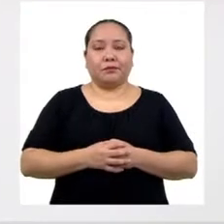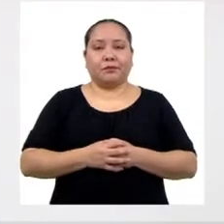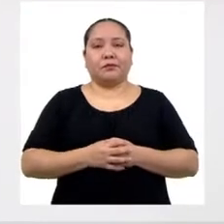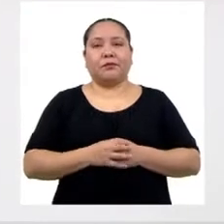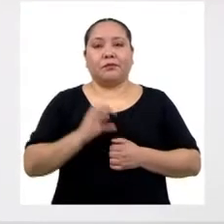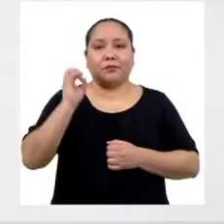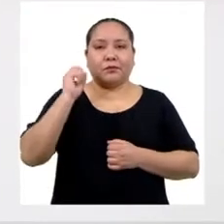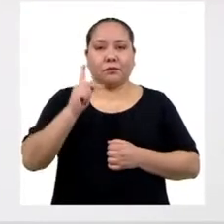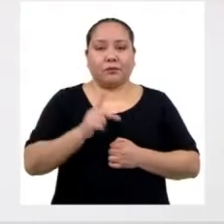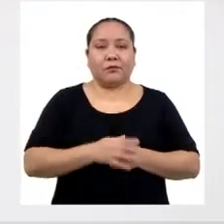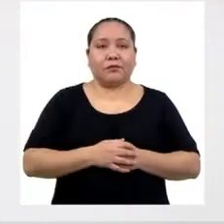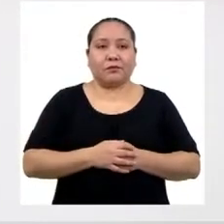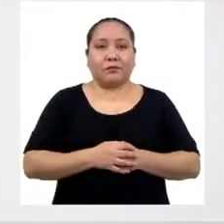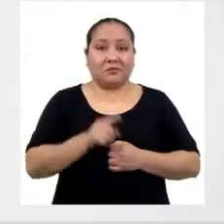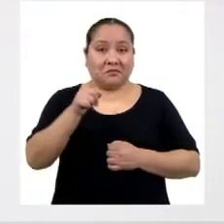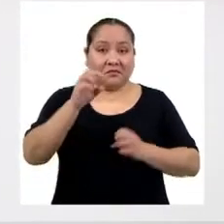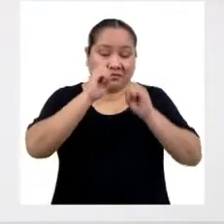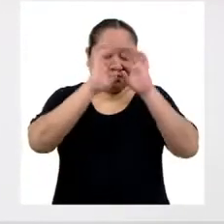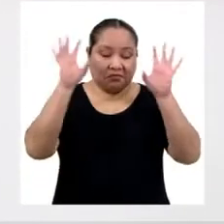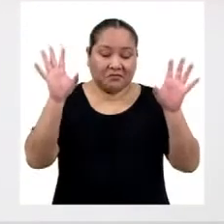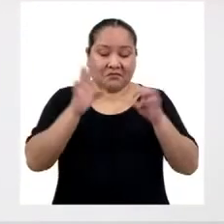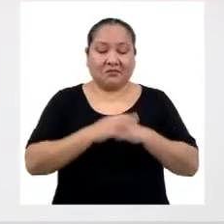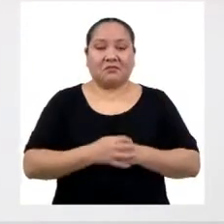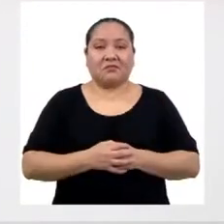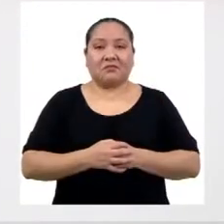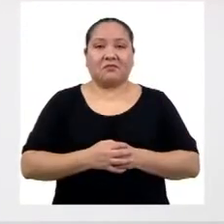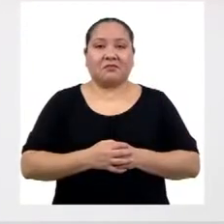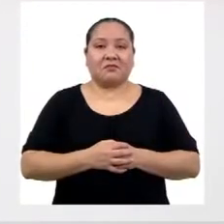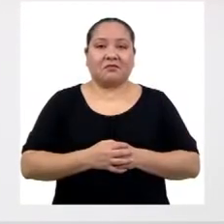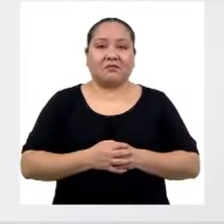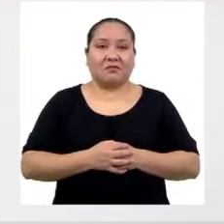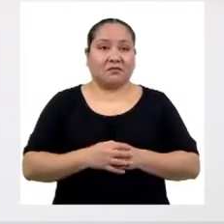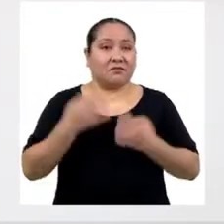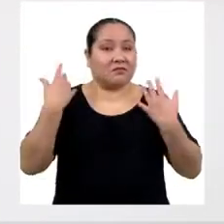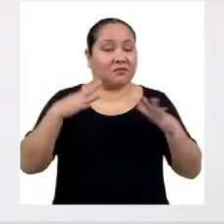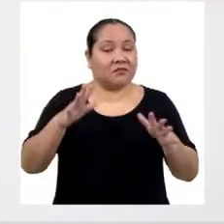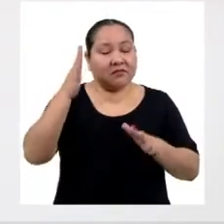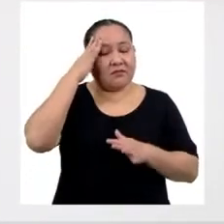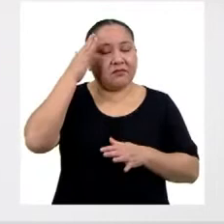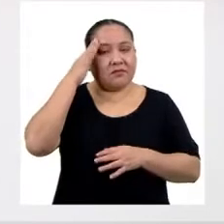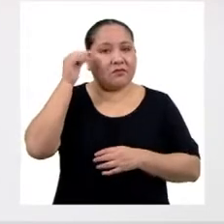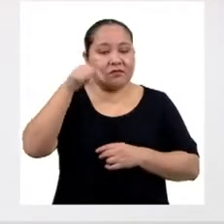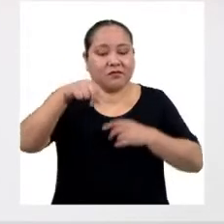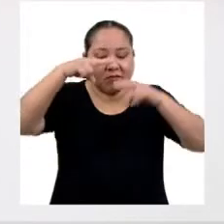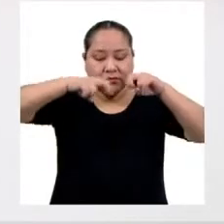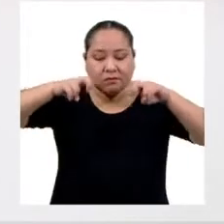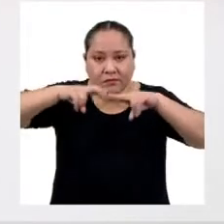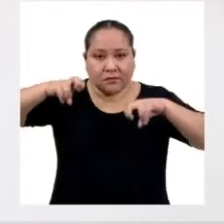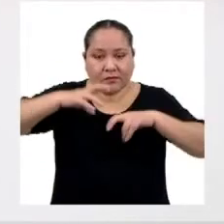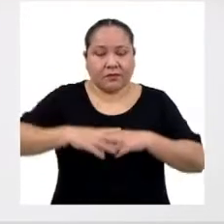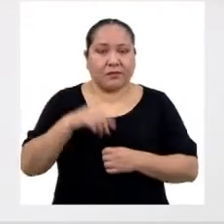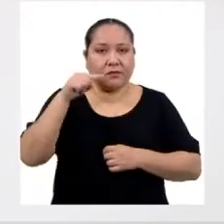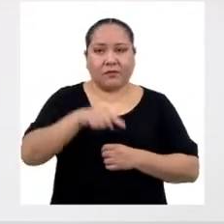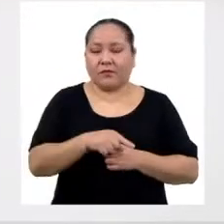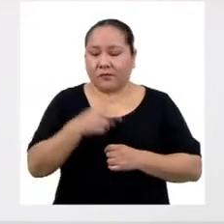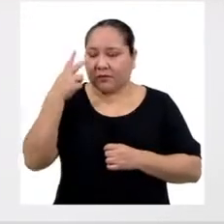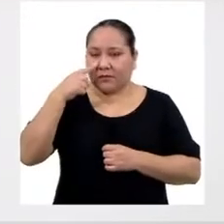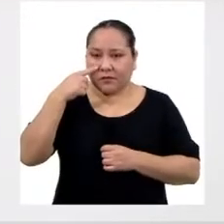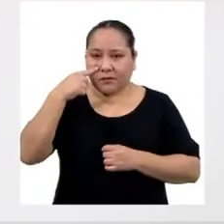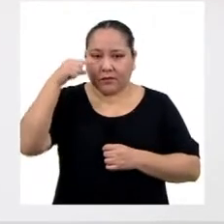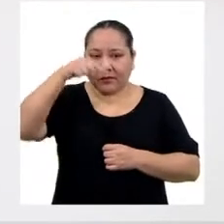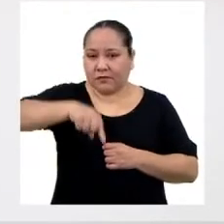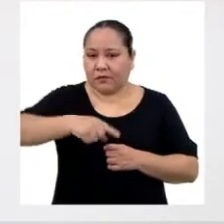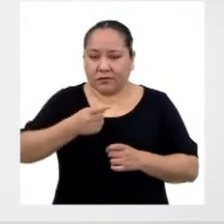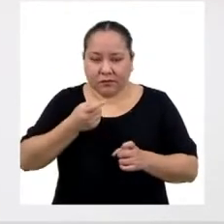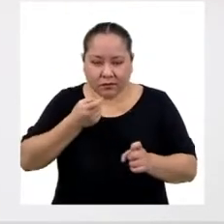Muy bien, veo que la tienes muy clara, Yaremis. Ya sabemos que nuestra investigación es para conocer el